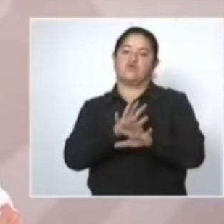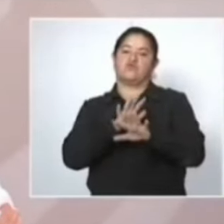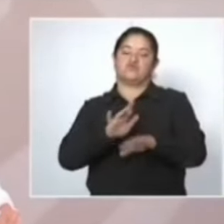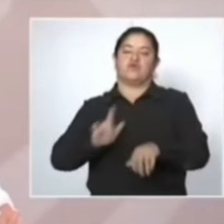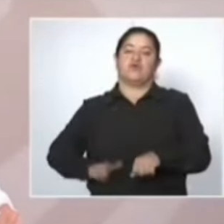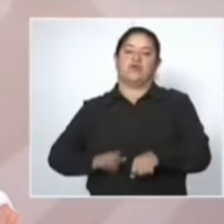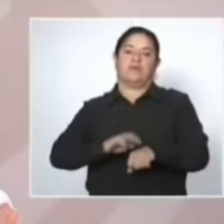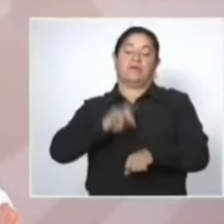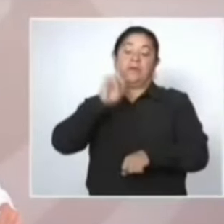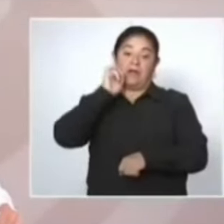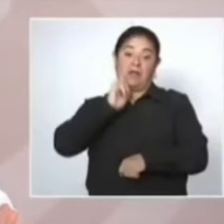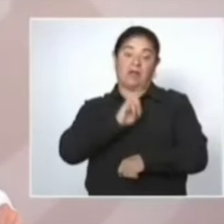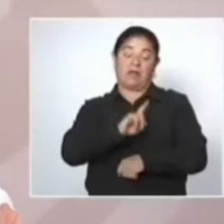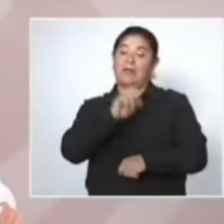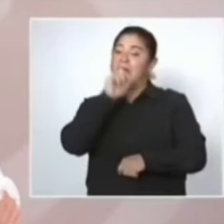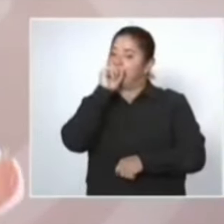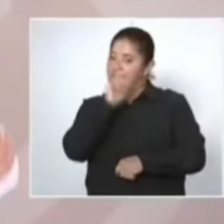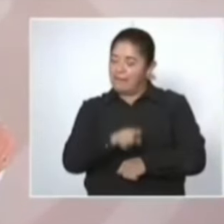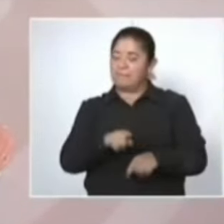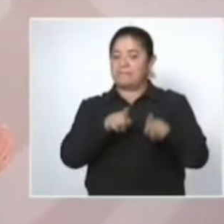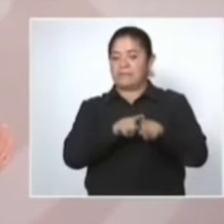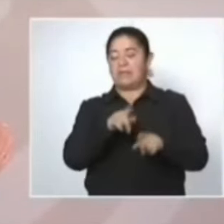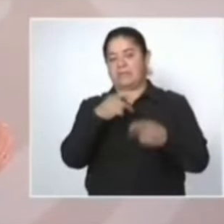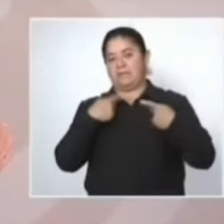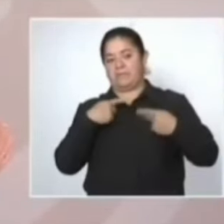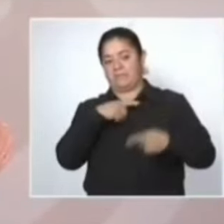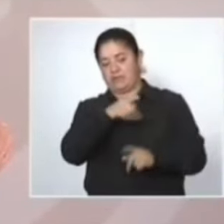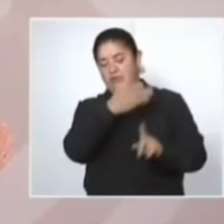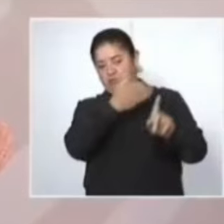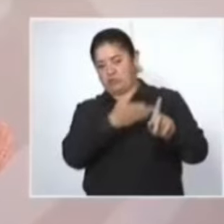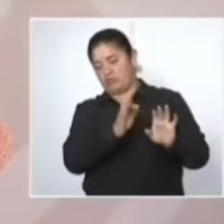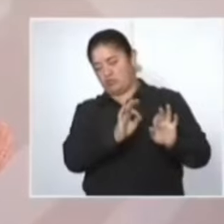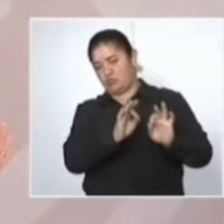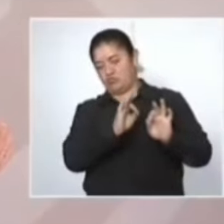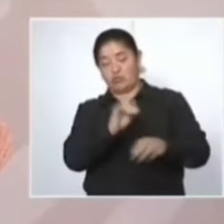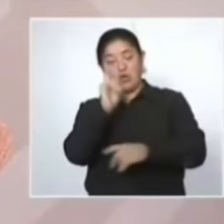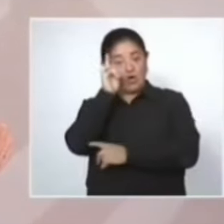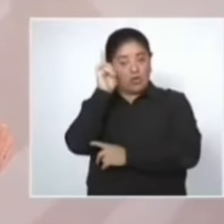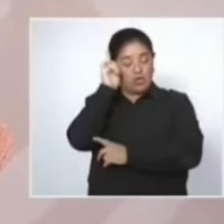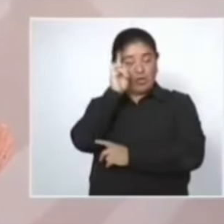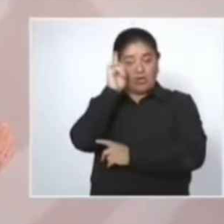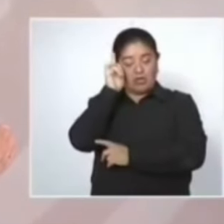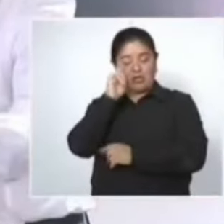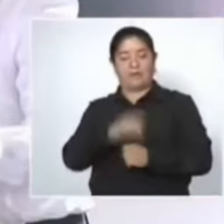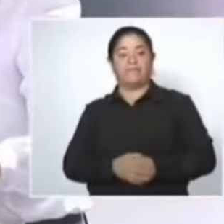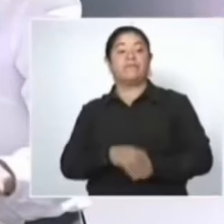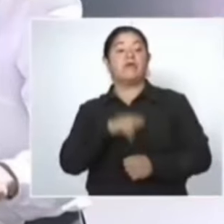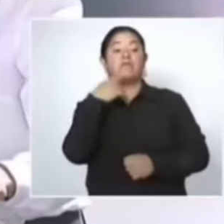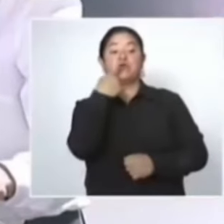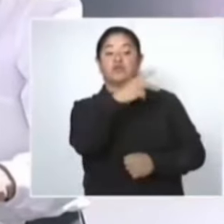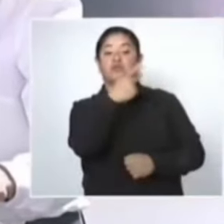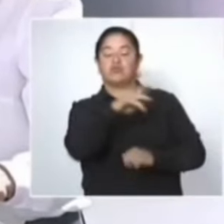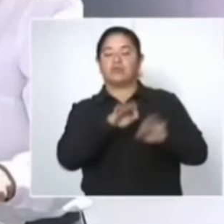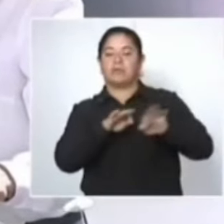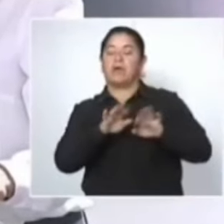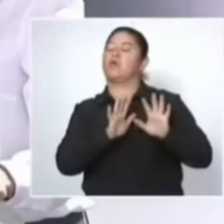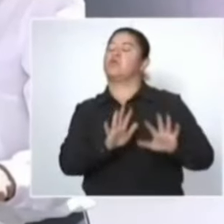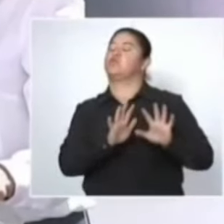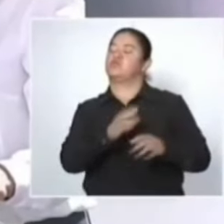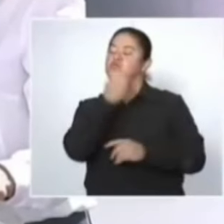y además un gran ser humano, Lorena Cuellar, por tu excelente trabajo.